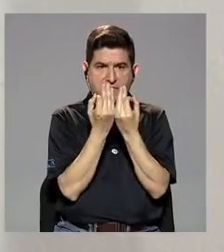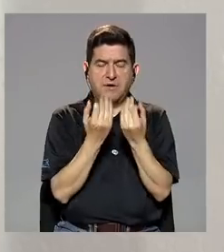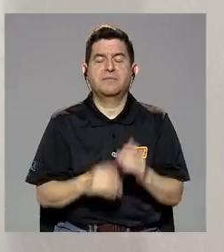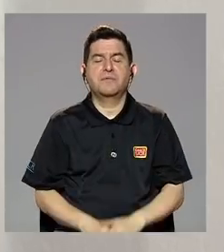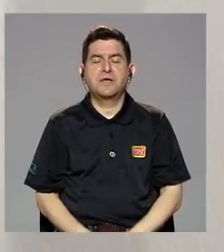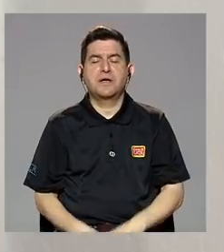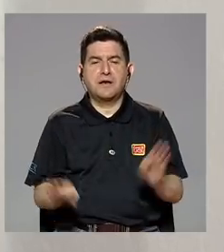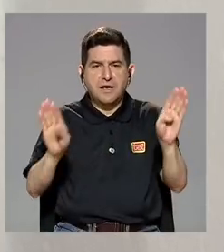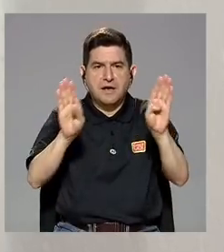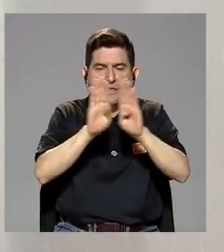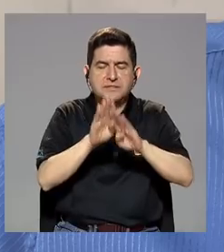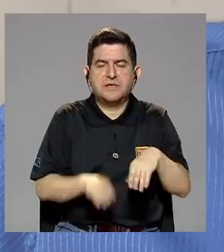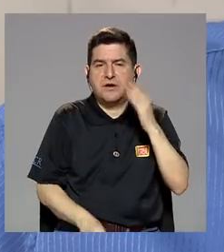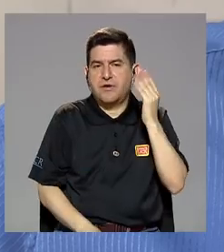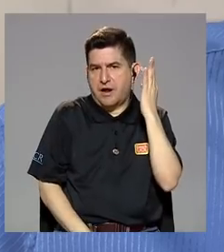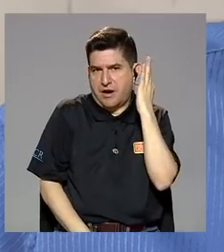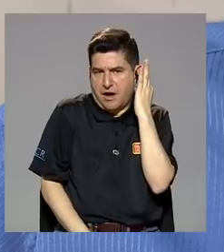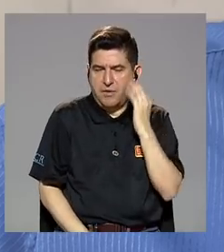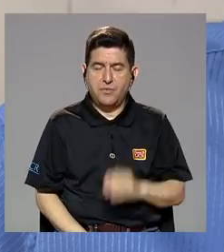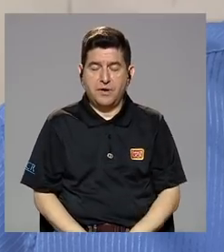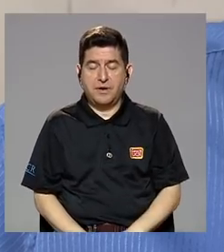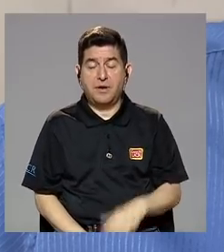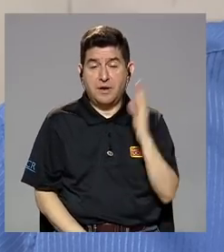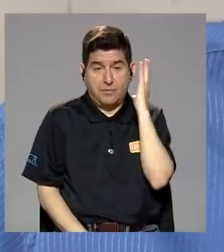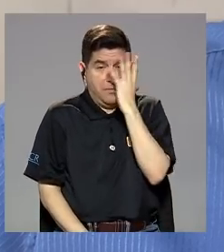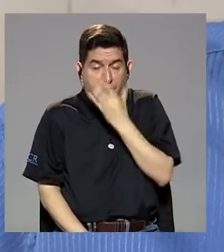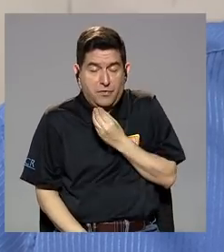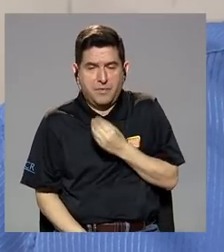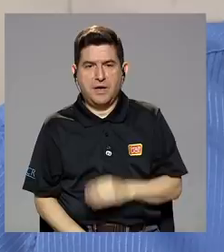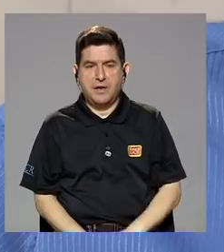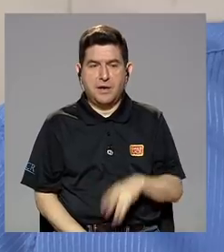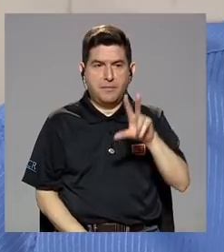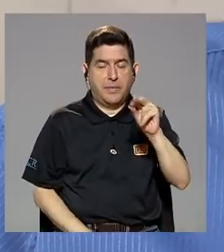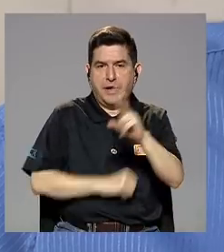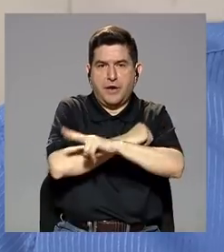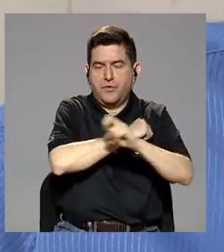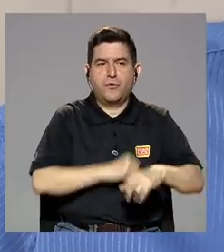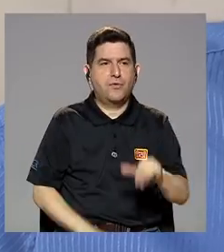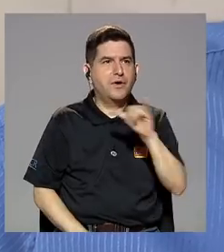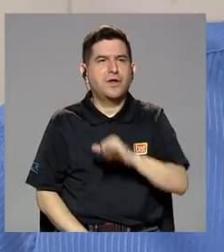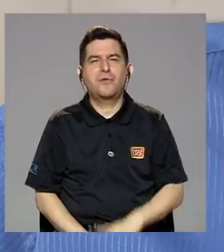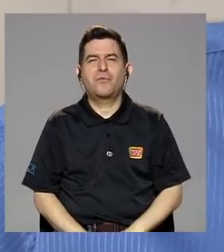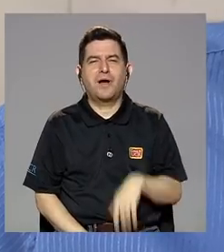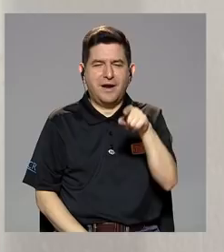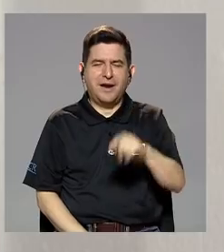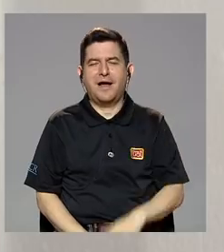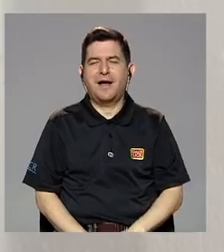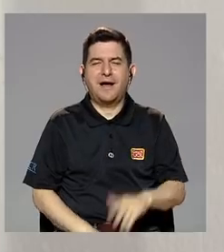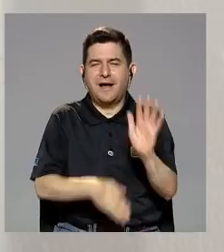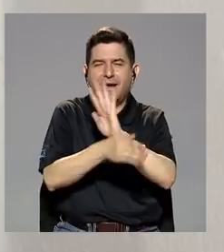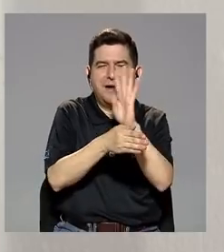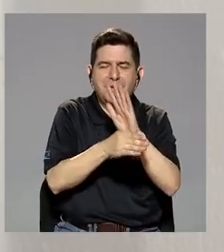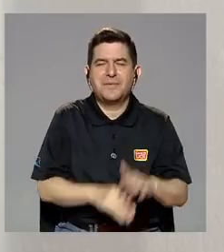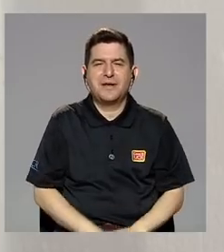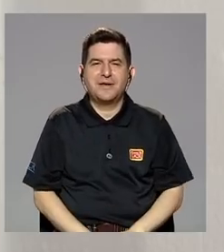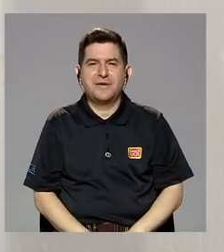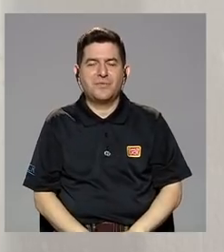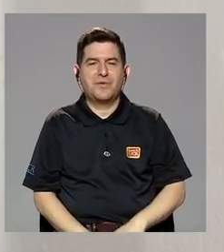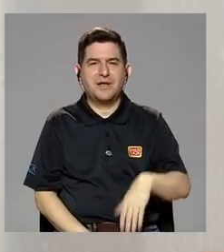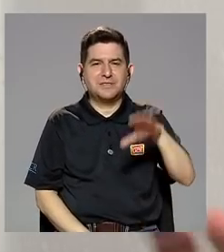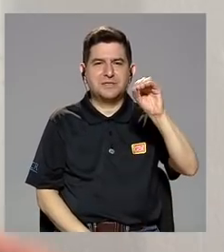abuela para que no se la robaran pero era una mujer muy linda entonces era como el lejano oeste más o menos esas películas que a veces vemos